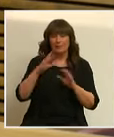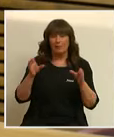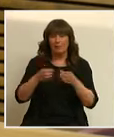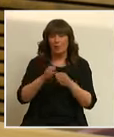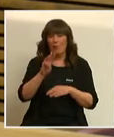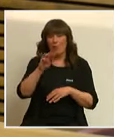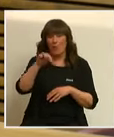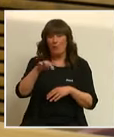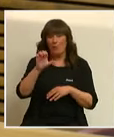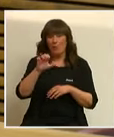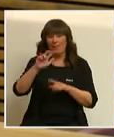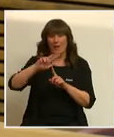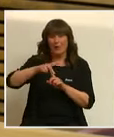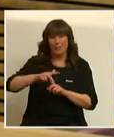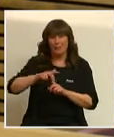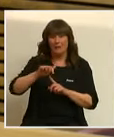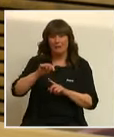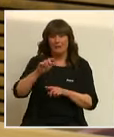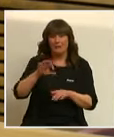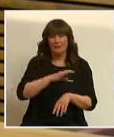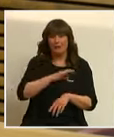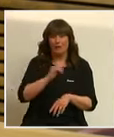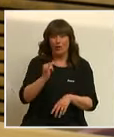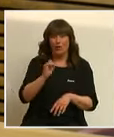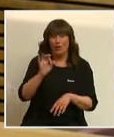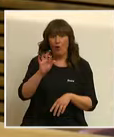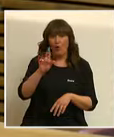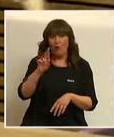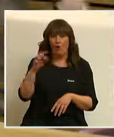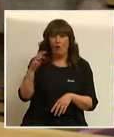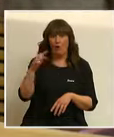d'helicòpters, el senyor Jorge Mariano Pérez.